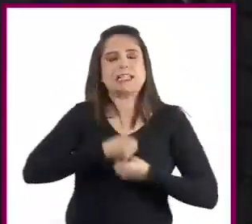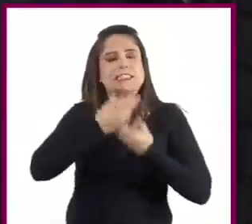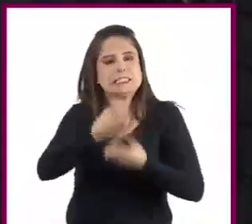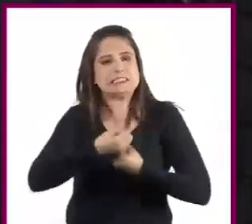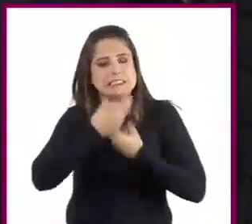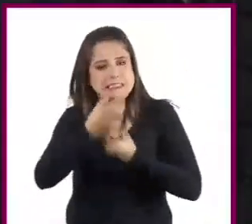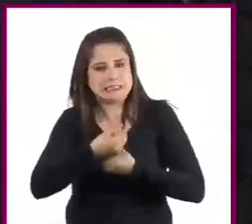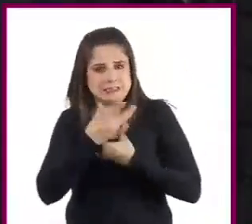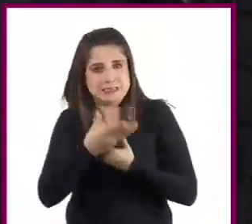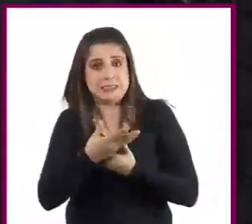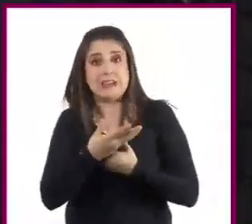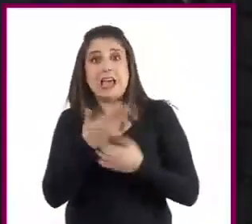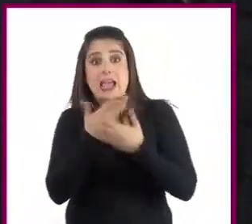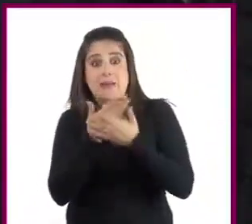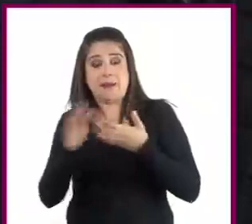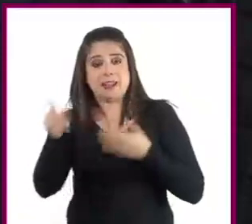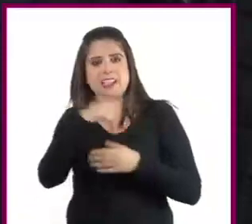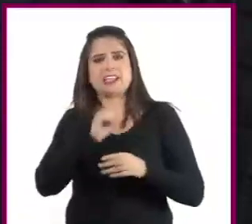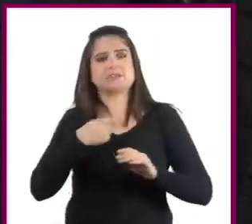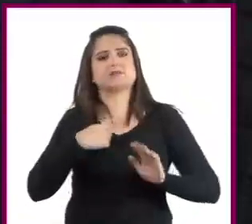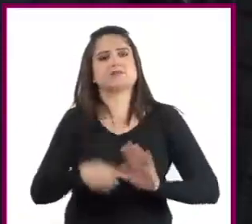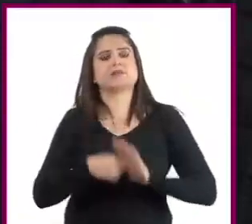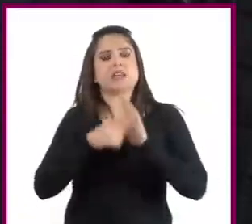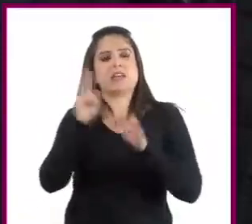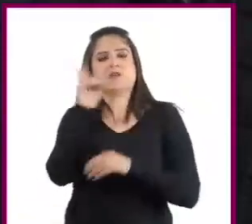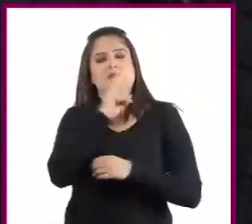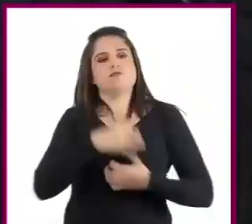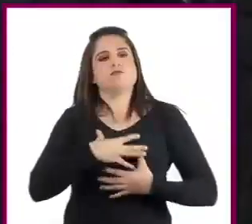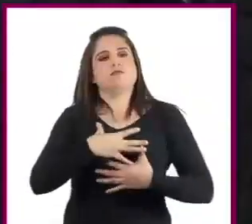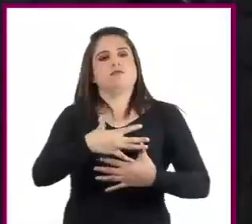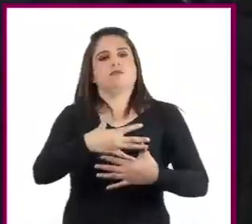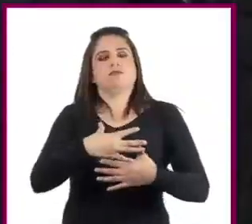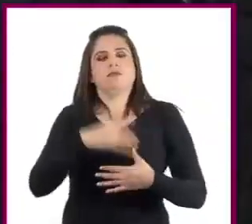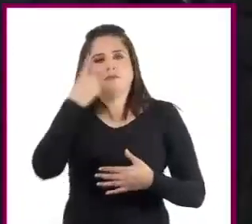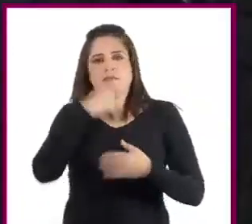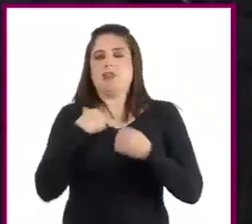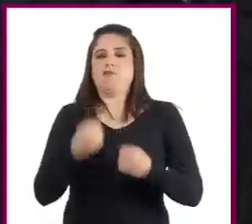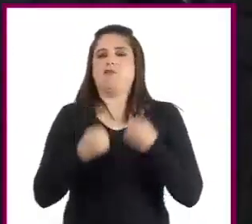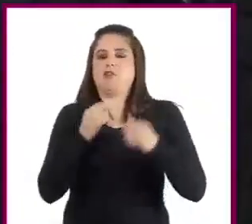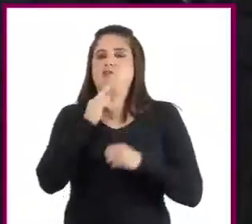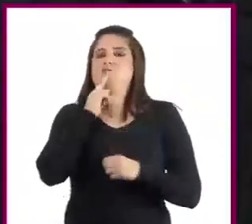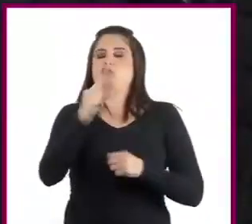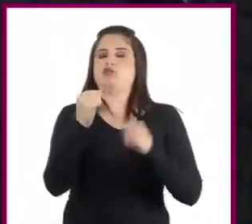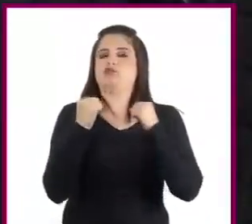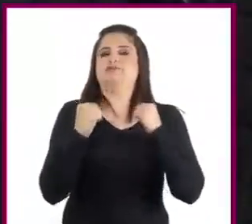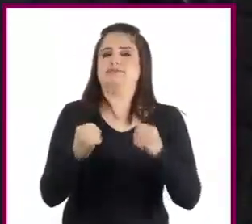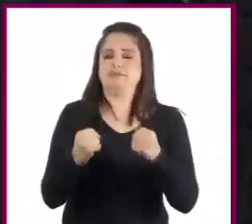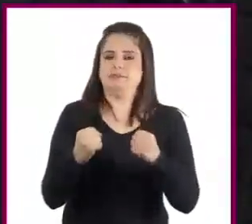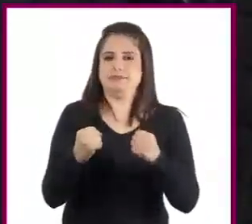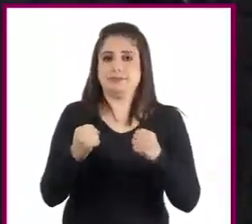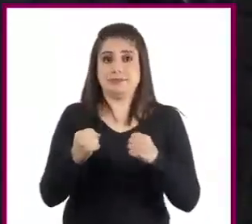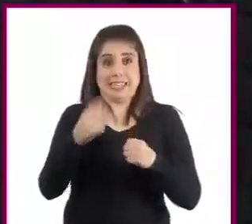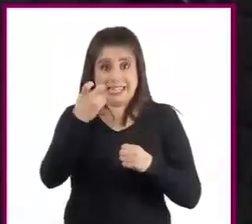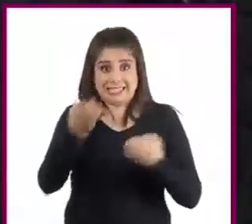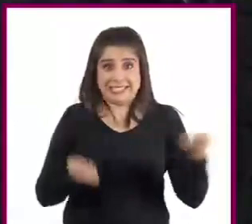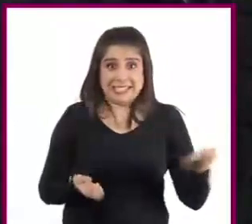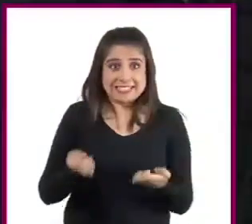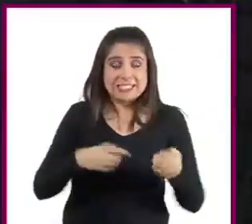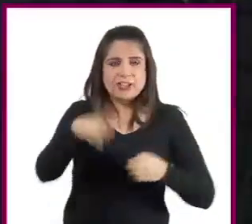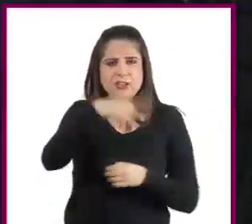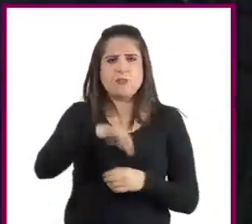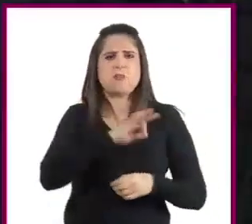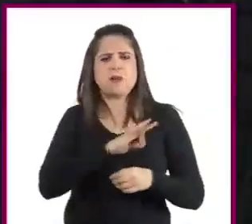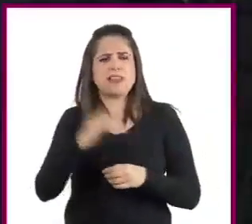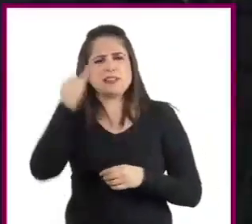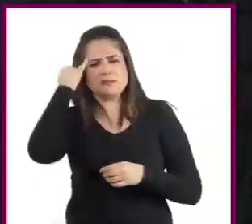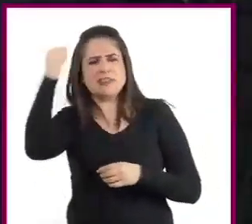expresión. Además, proyección de aire para fortalecer el sonido de cada palabra. Para este ejercicio puedes